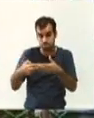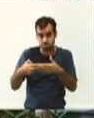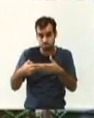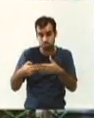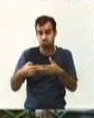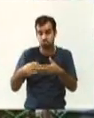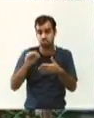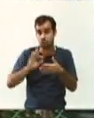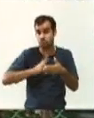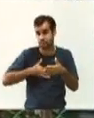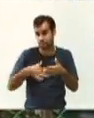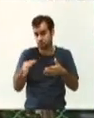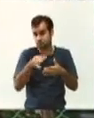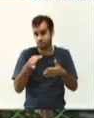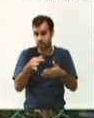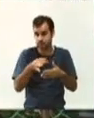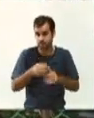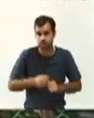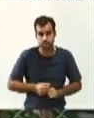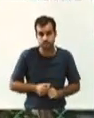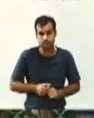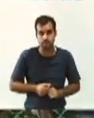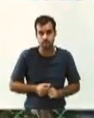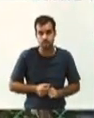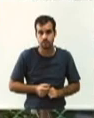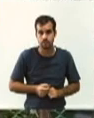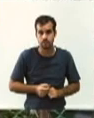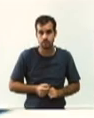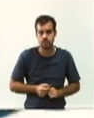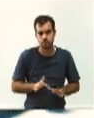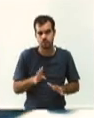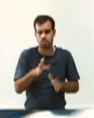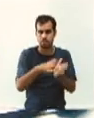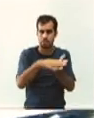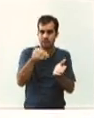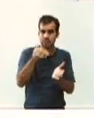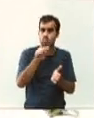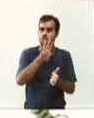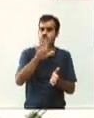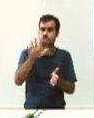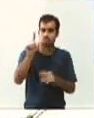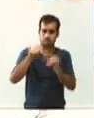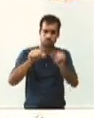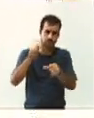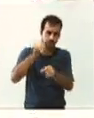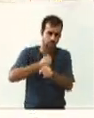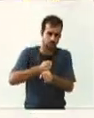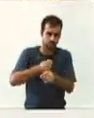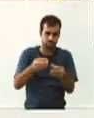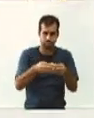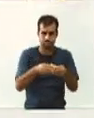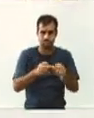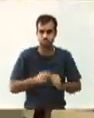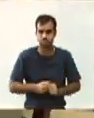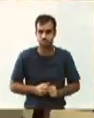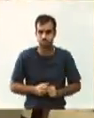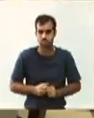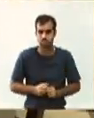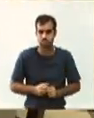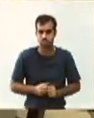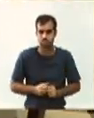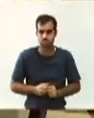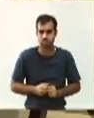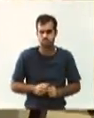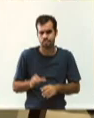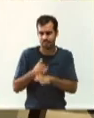es un banco de sangre municipal compuesto por una plantilla de 45 trabajadores. Se diferencia de los centros